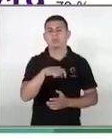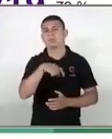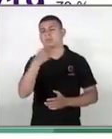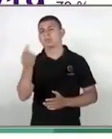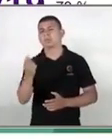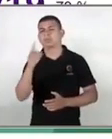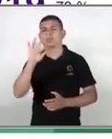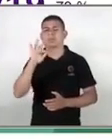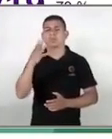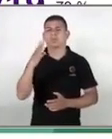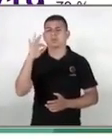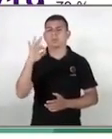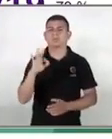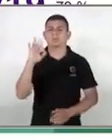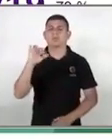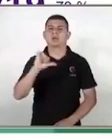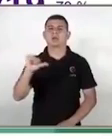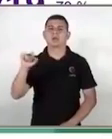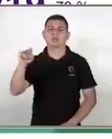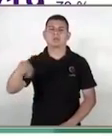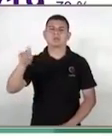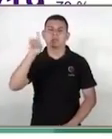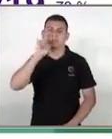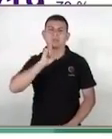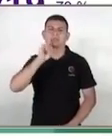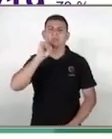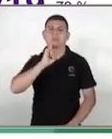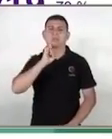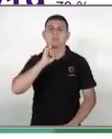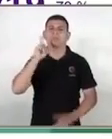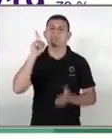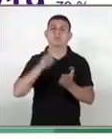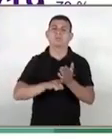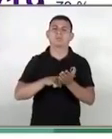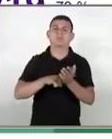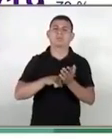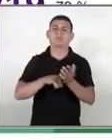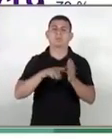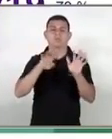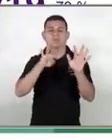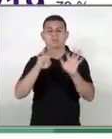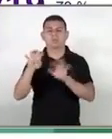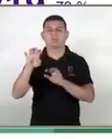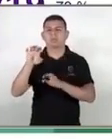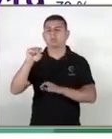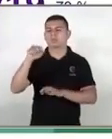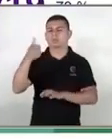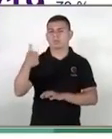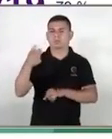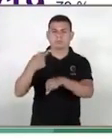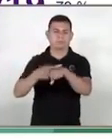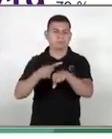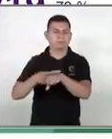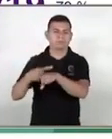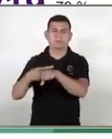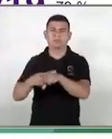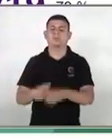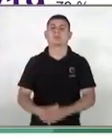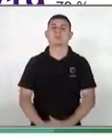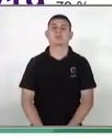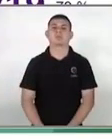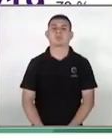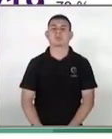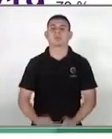que el 44% ha sido en mujeres, es decir, 1.966 casos. De acuerdo al tipo